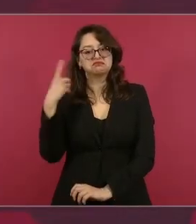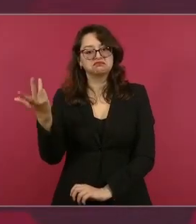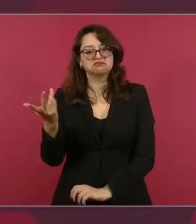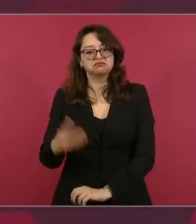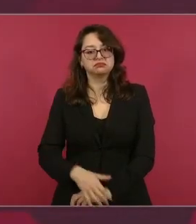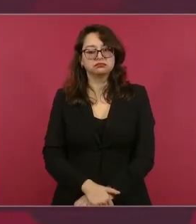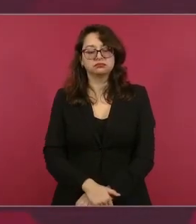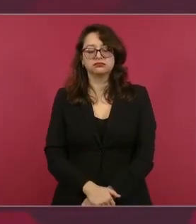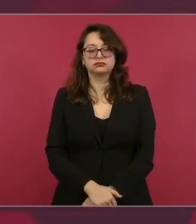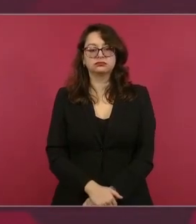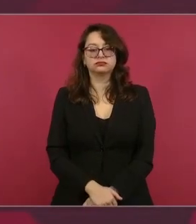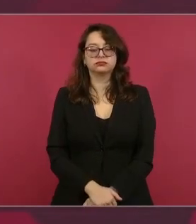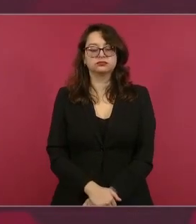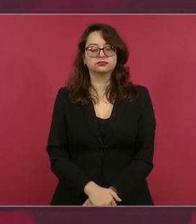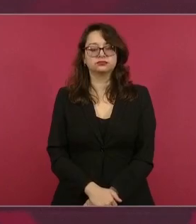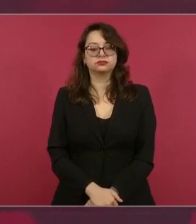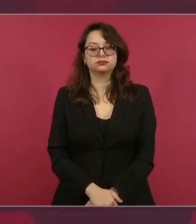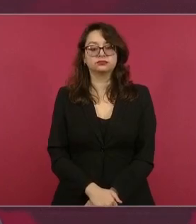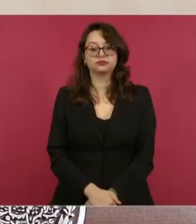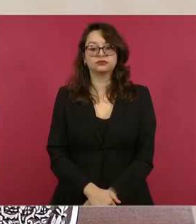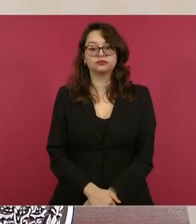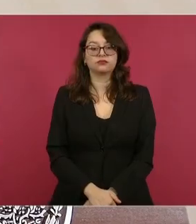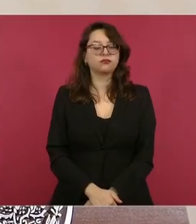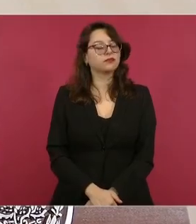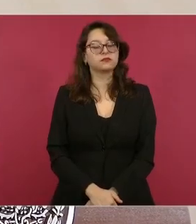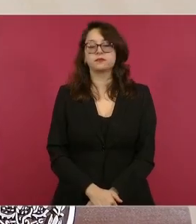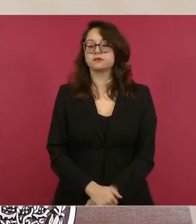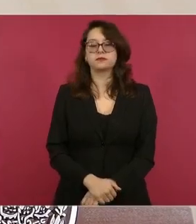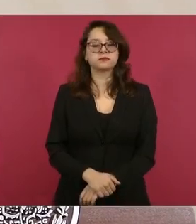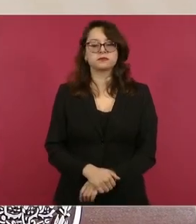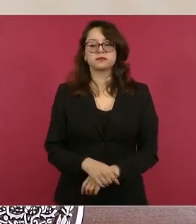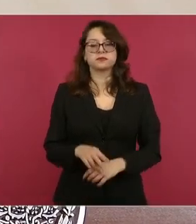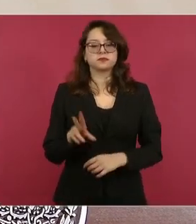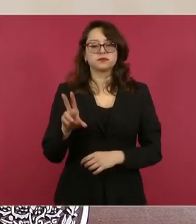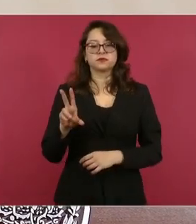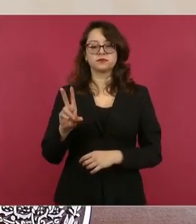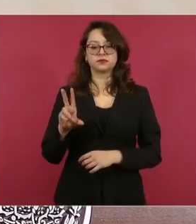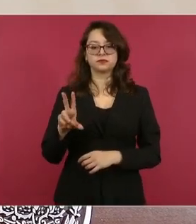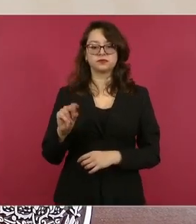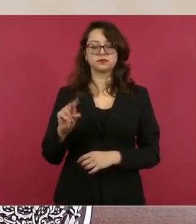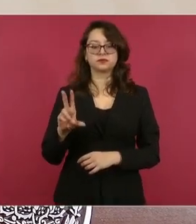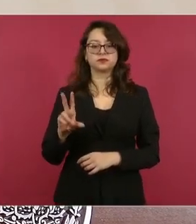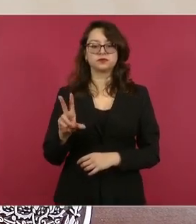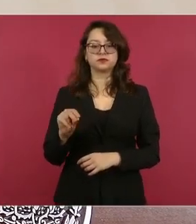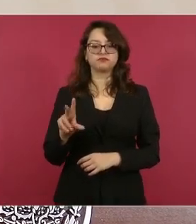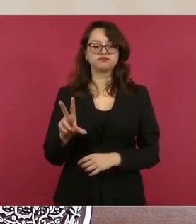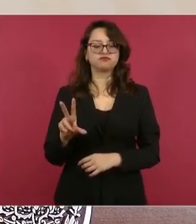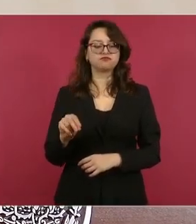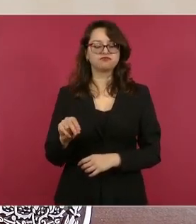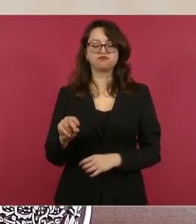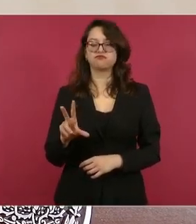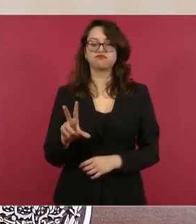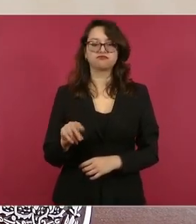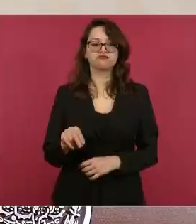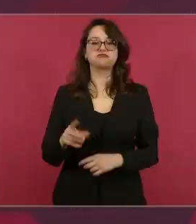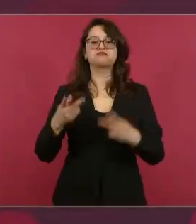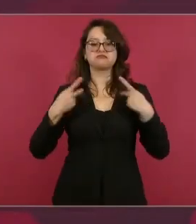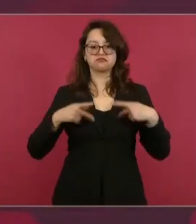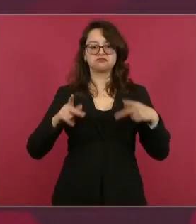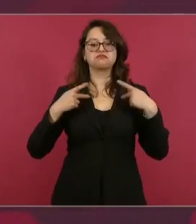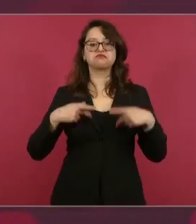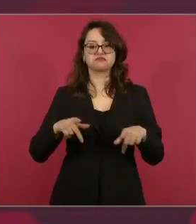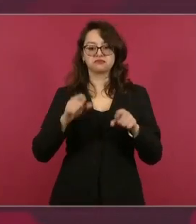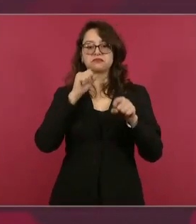No, porque la gente va a ayudarnos